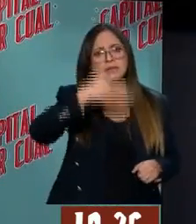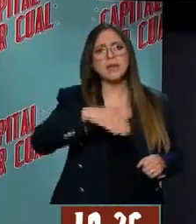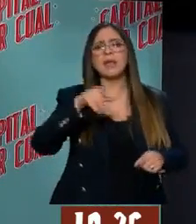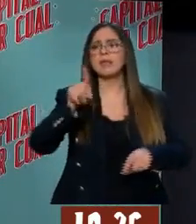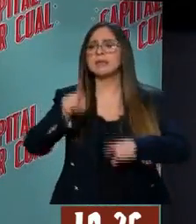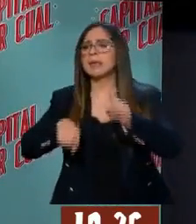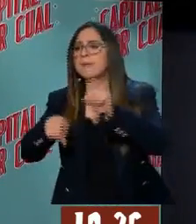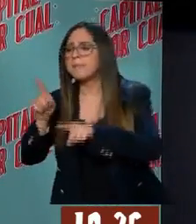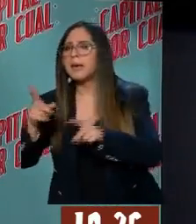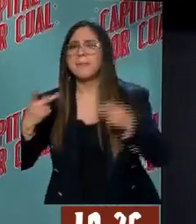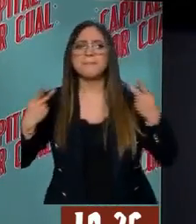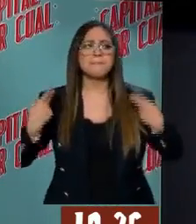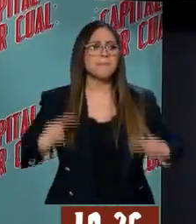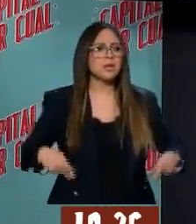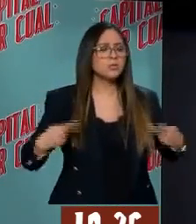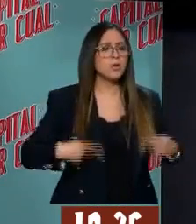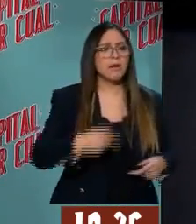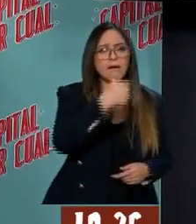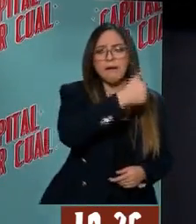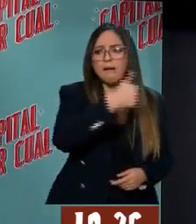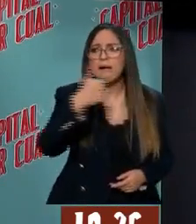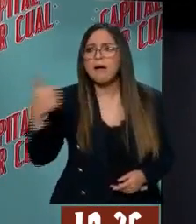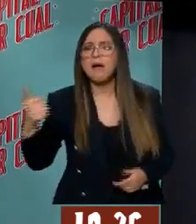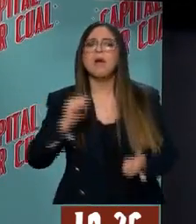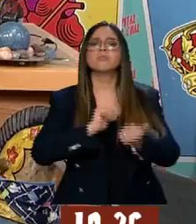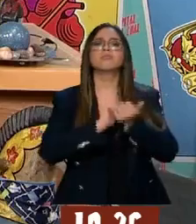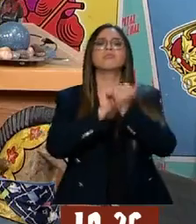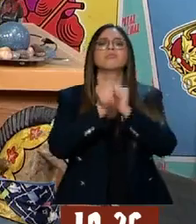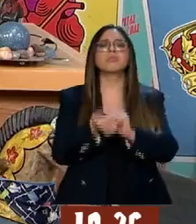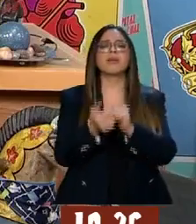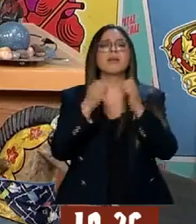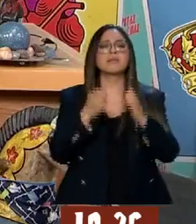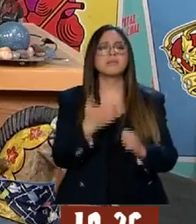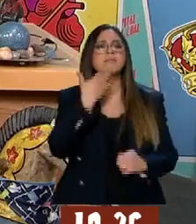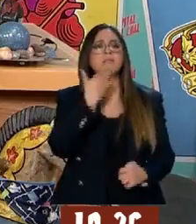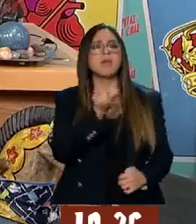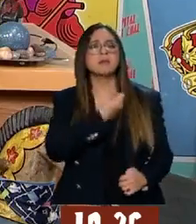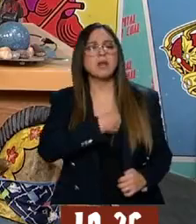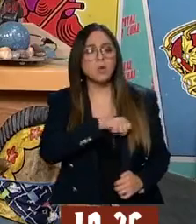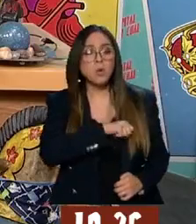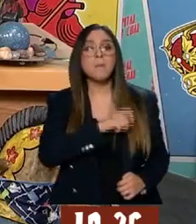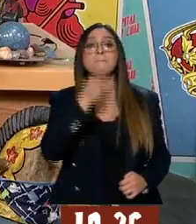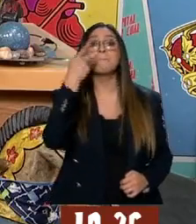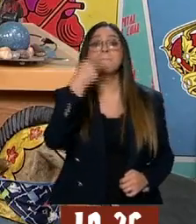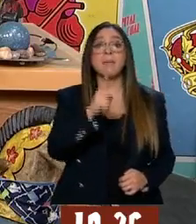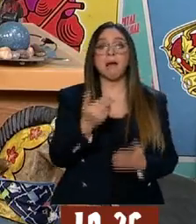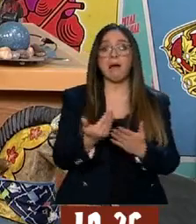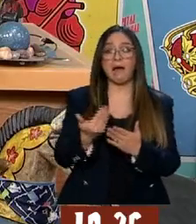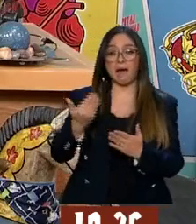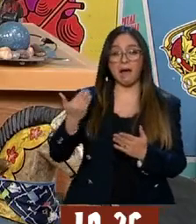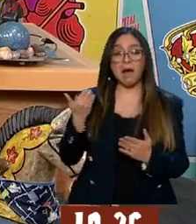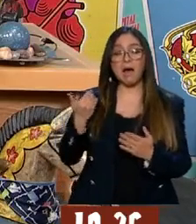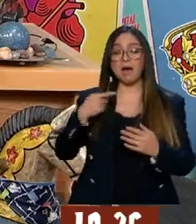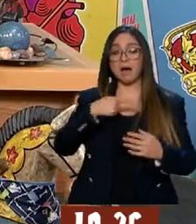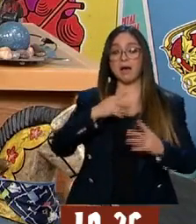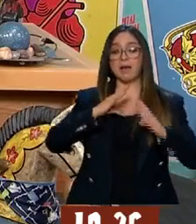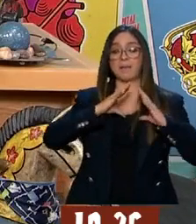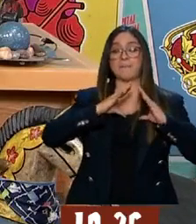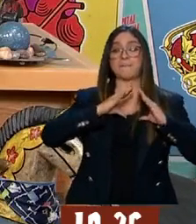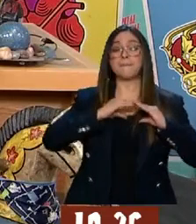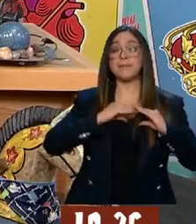de cada persona, pero ¿qué deberíamos de tomar en cuenta después de sufrir un infarto? Claro,